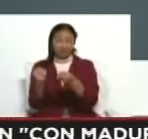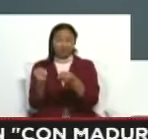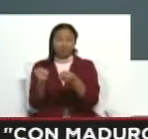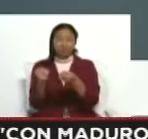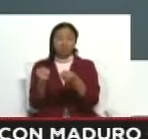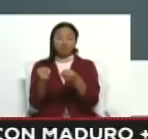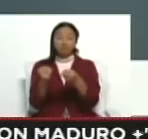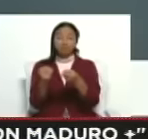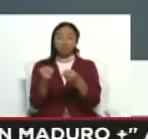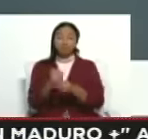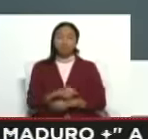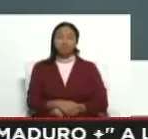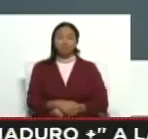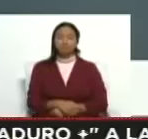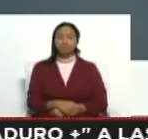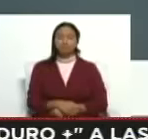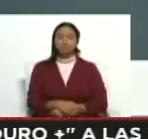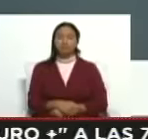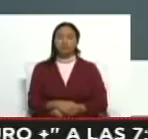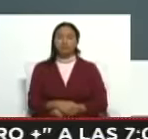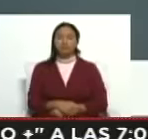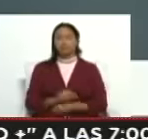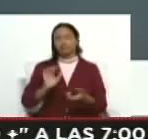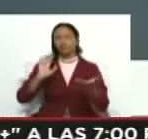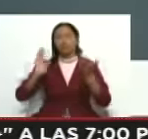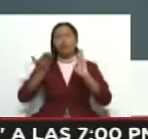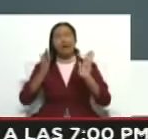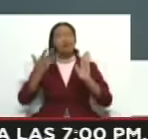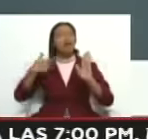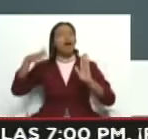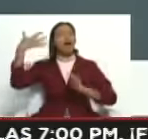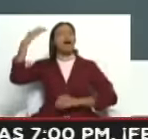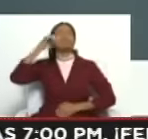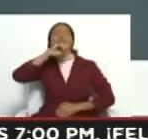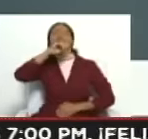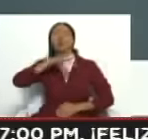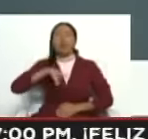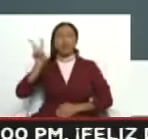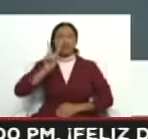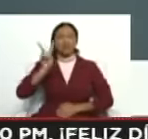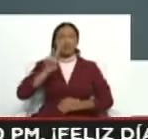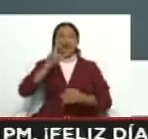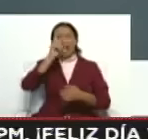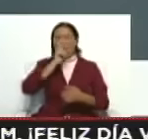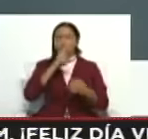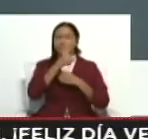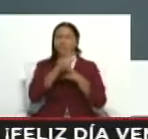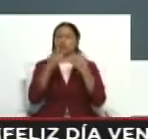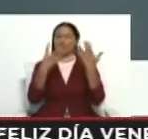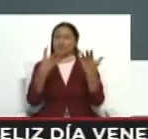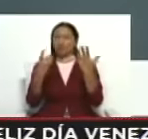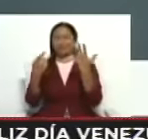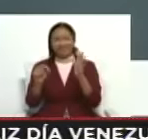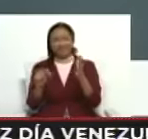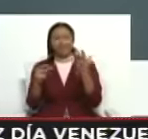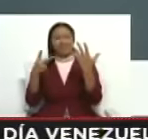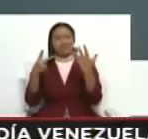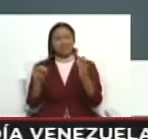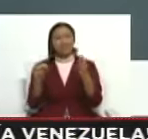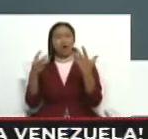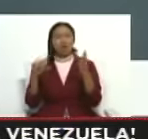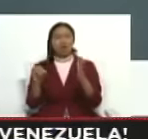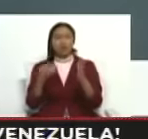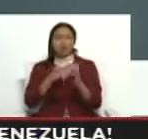comparándolo con la Cuarta República. Durante los años 60, 70, 80, 90, yo pregunto y quiero